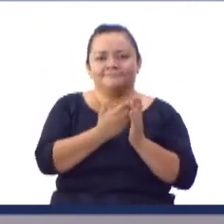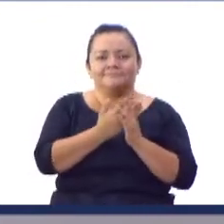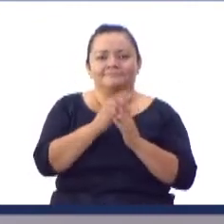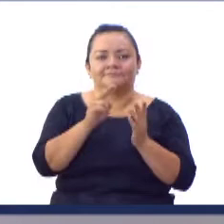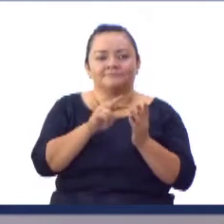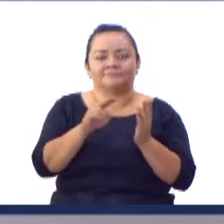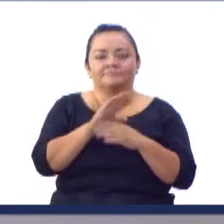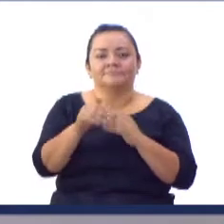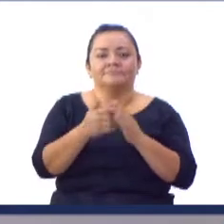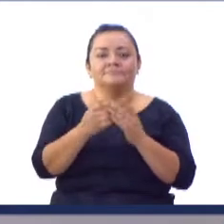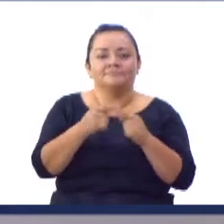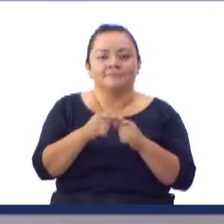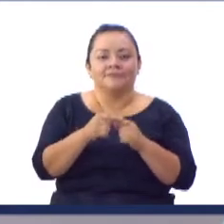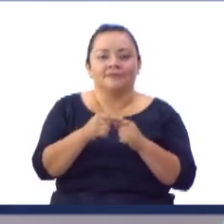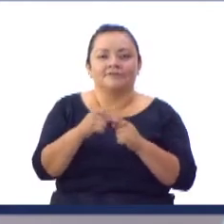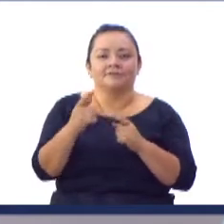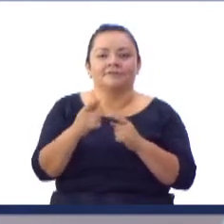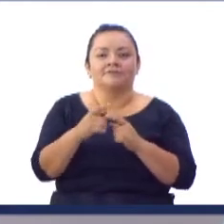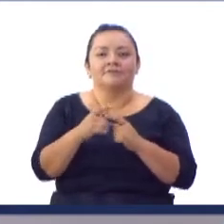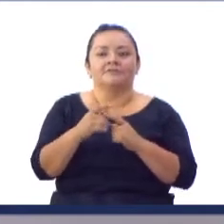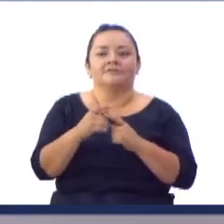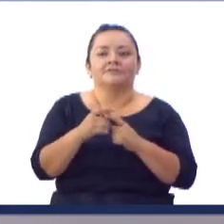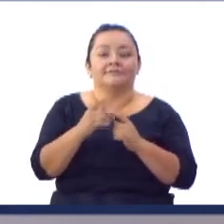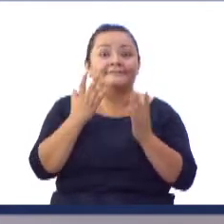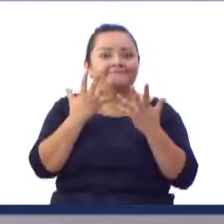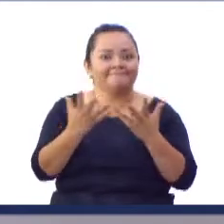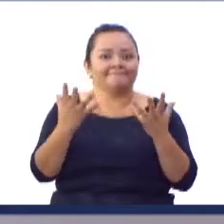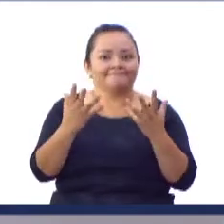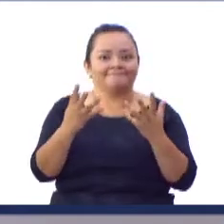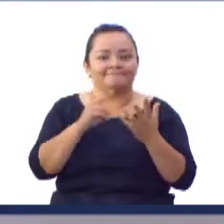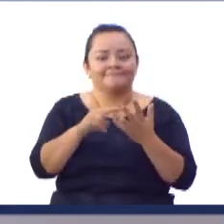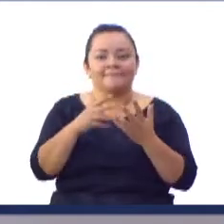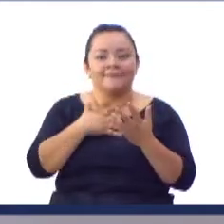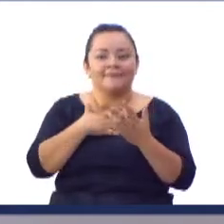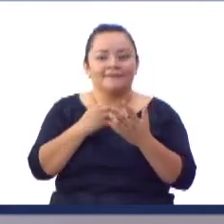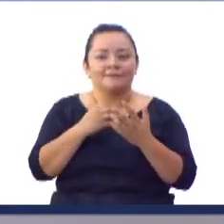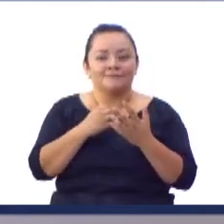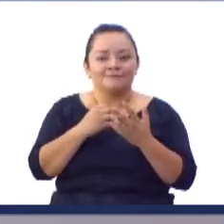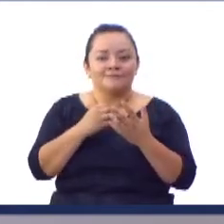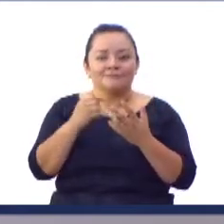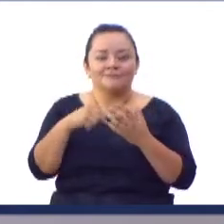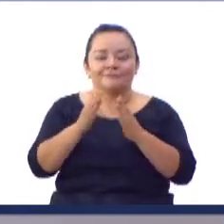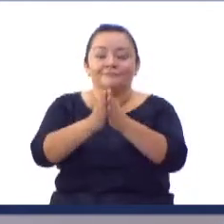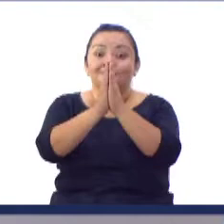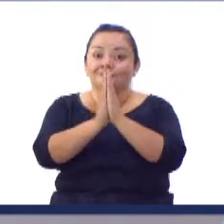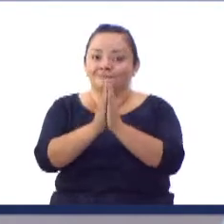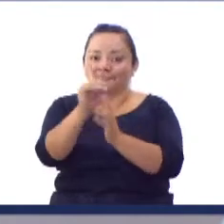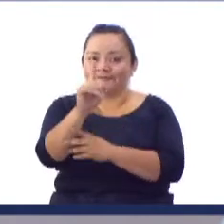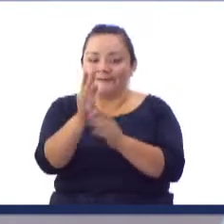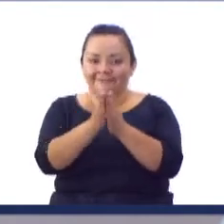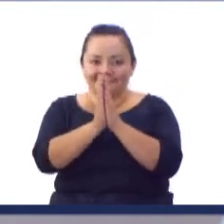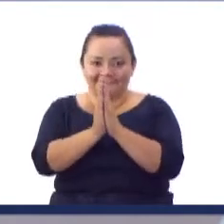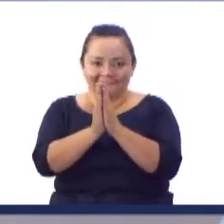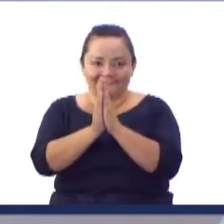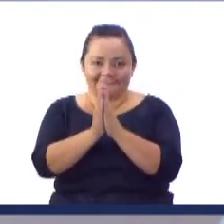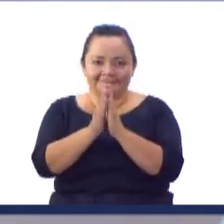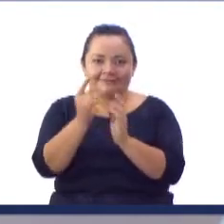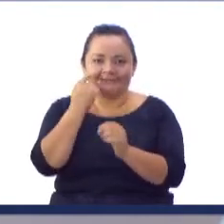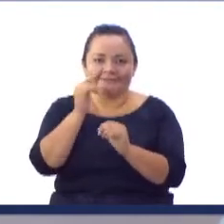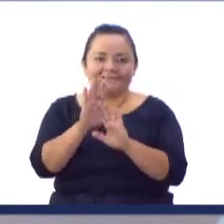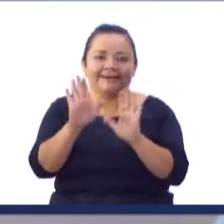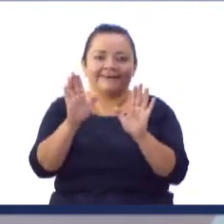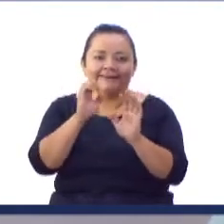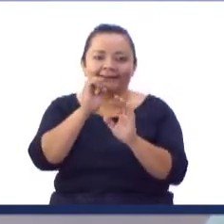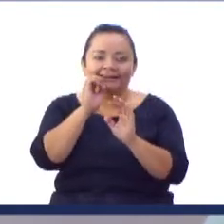tratar de la todo pero tal vez nos quedamos por en la mitad es bastante pero me encantó porque es una oración es una oración donde